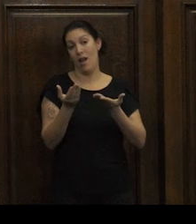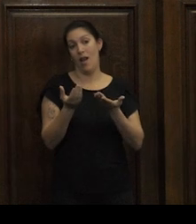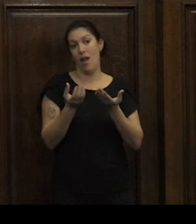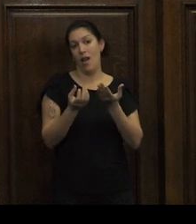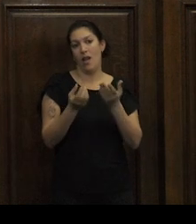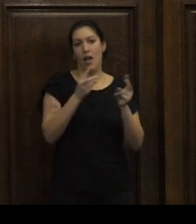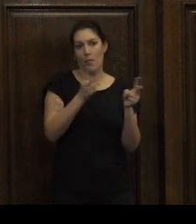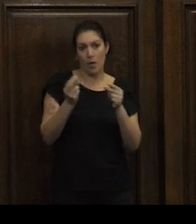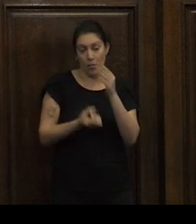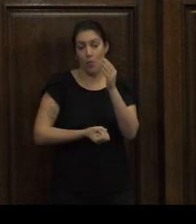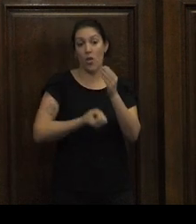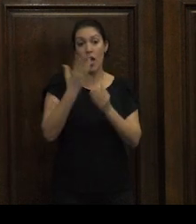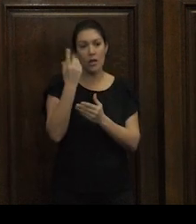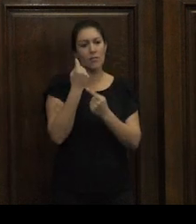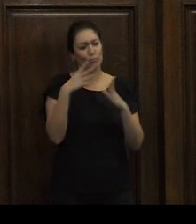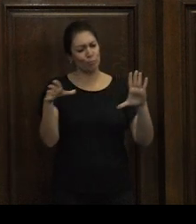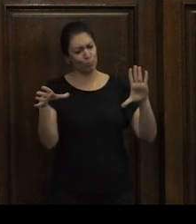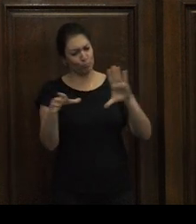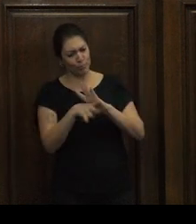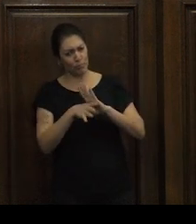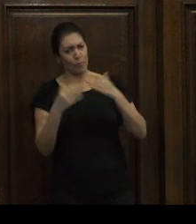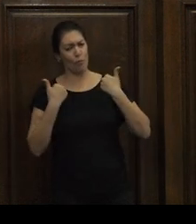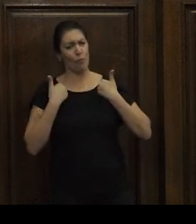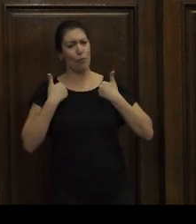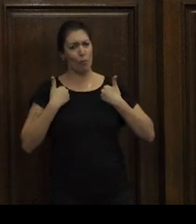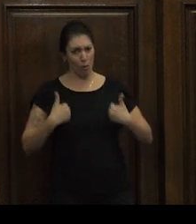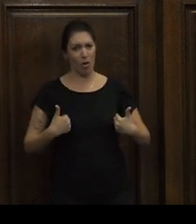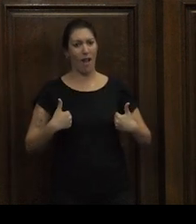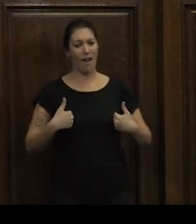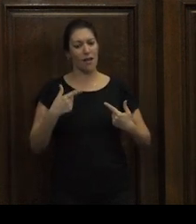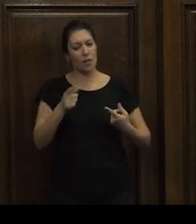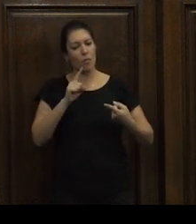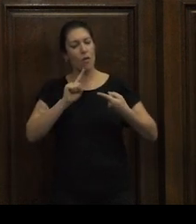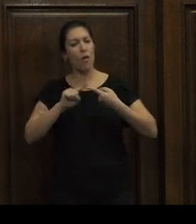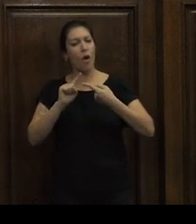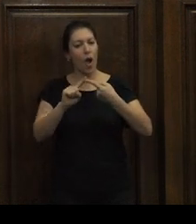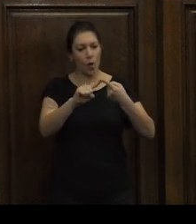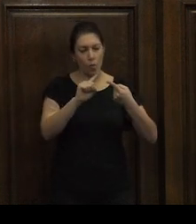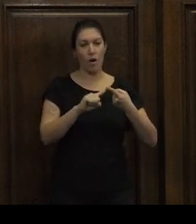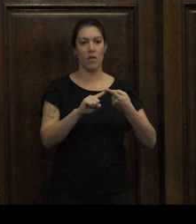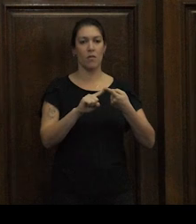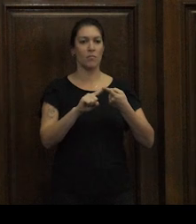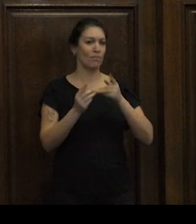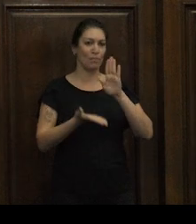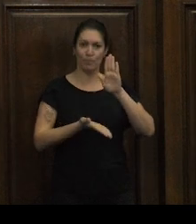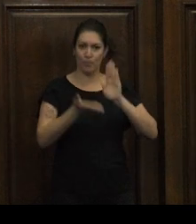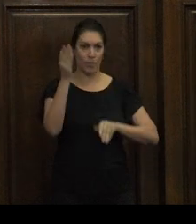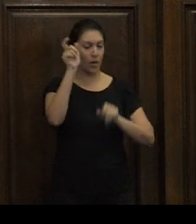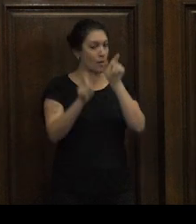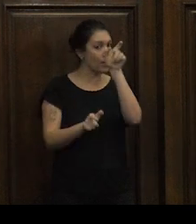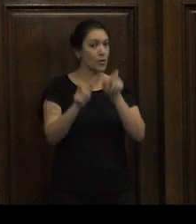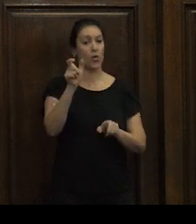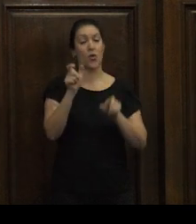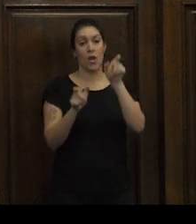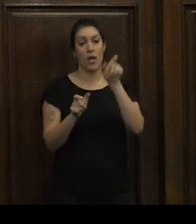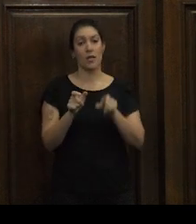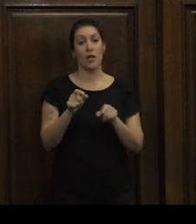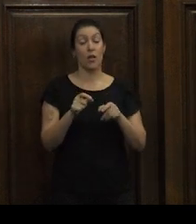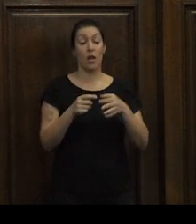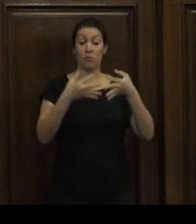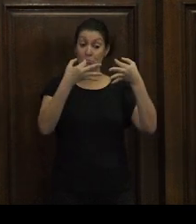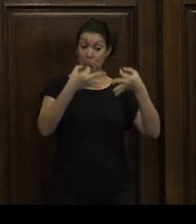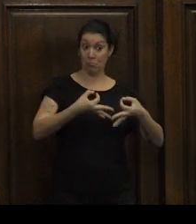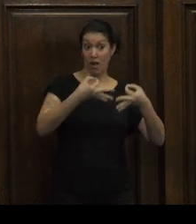moderna, tiende a coincidir con la moral, ¿no? Hay un consenso mayoritario. O sea, lo que